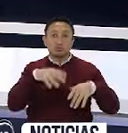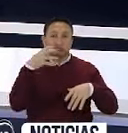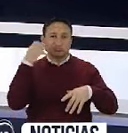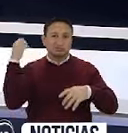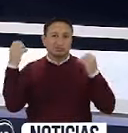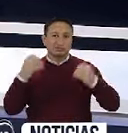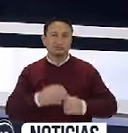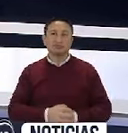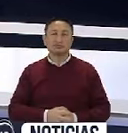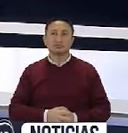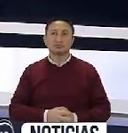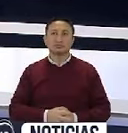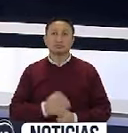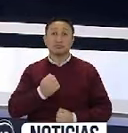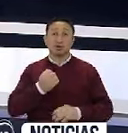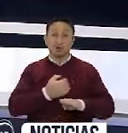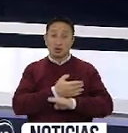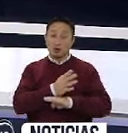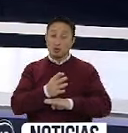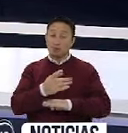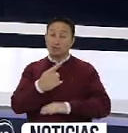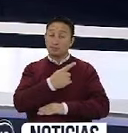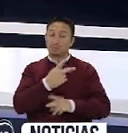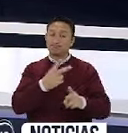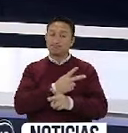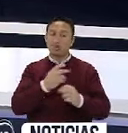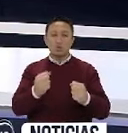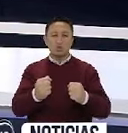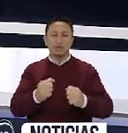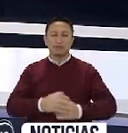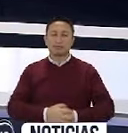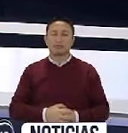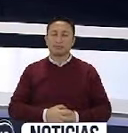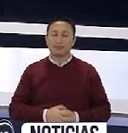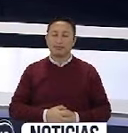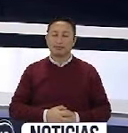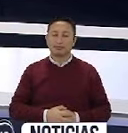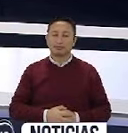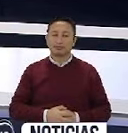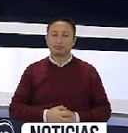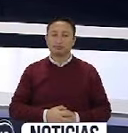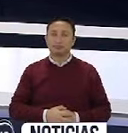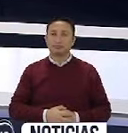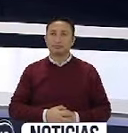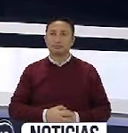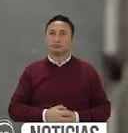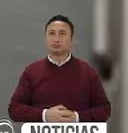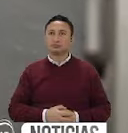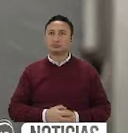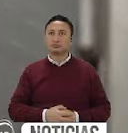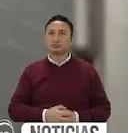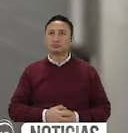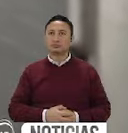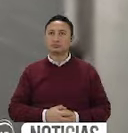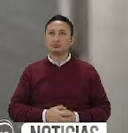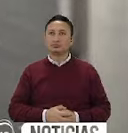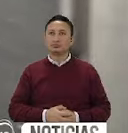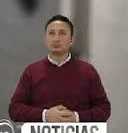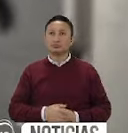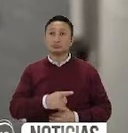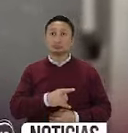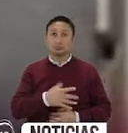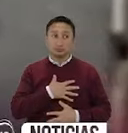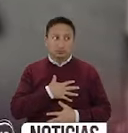ellos. Les recomendamos discreción, puesto que las imágenes son impactantes. Su mirada temerosa